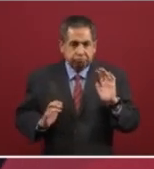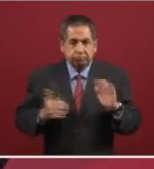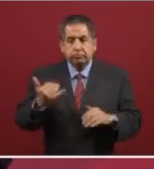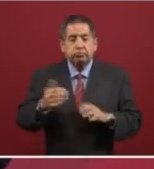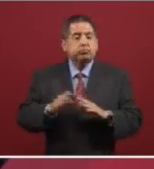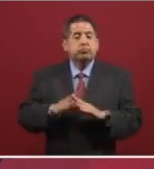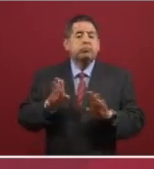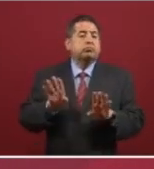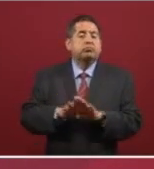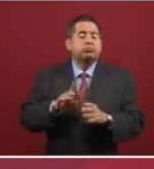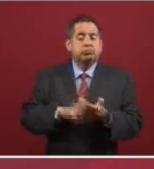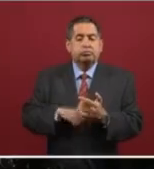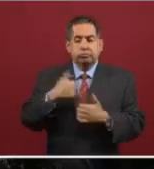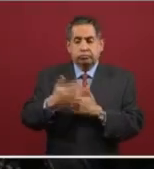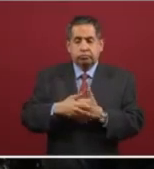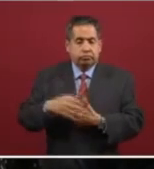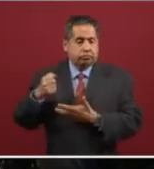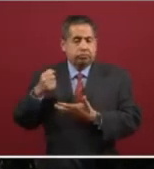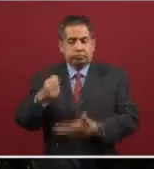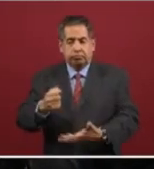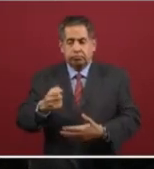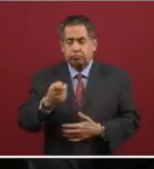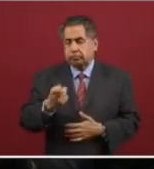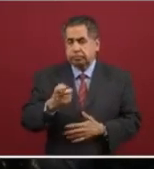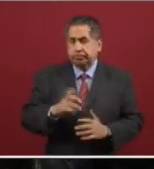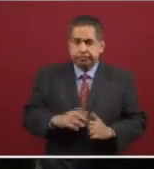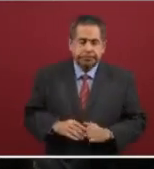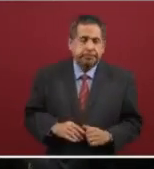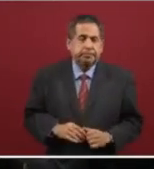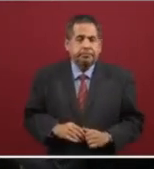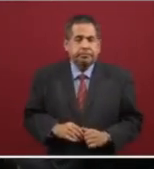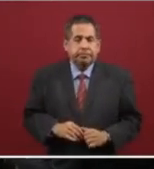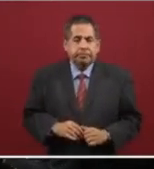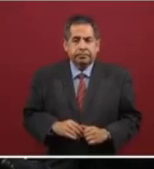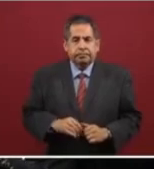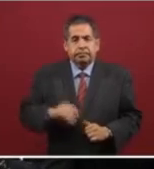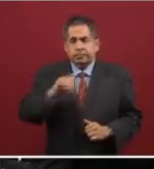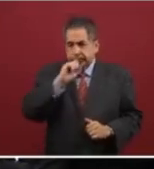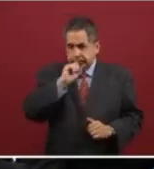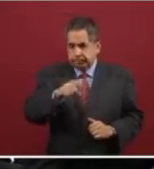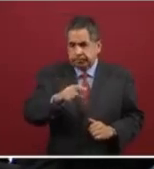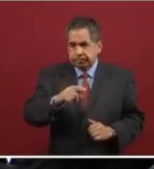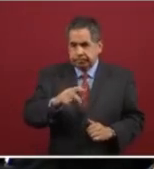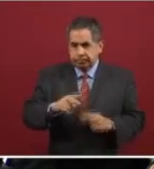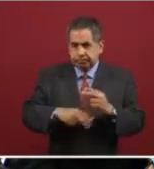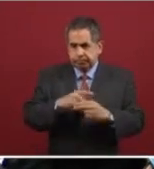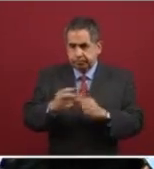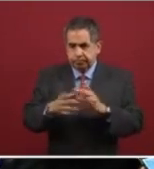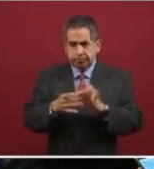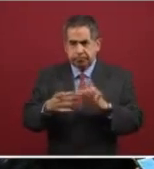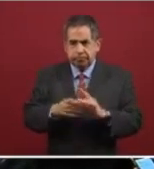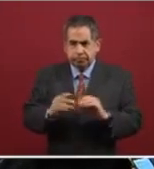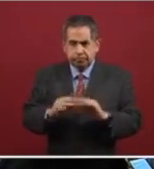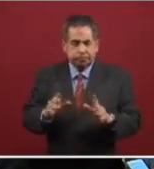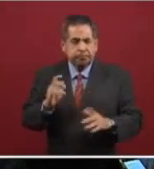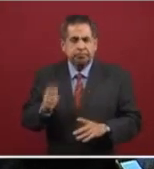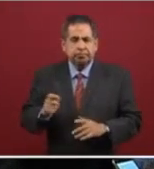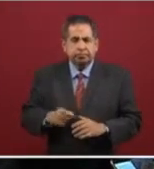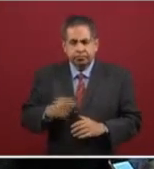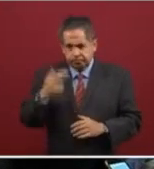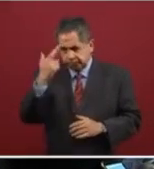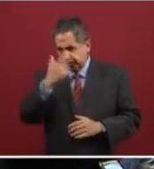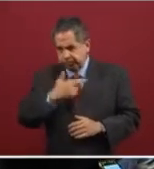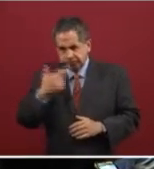el mandatario señaló que esta semana se dará a conocer cuántos funcionarios han sido denunciados en lo que va de su gobierno, por secretaría y